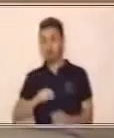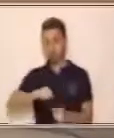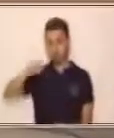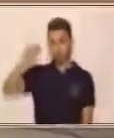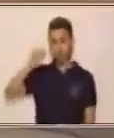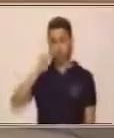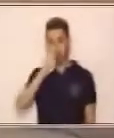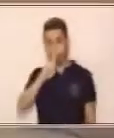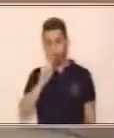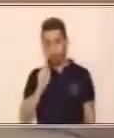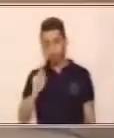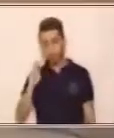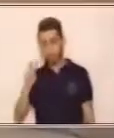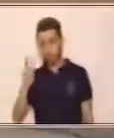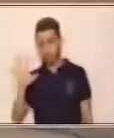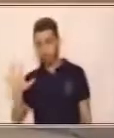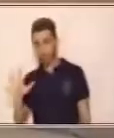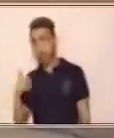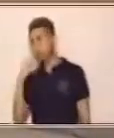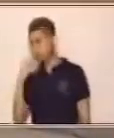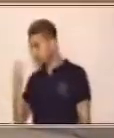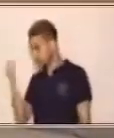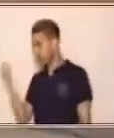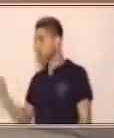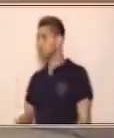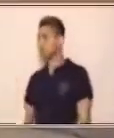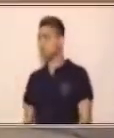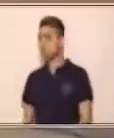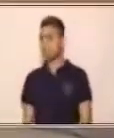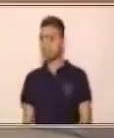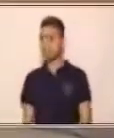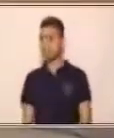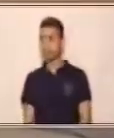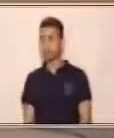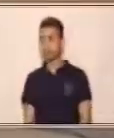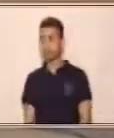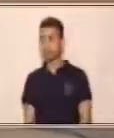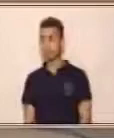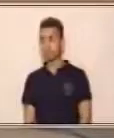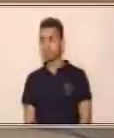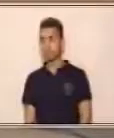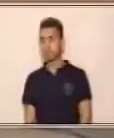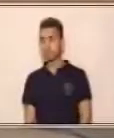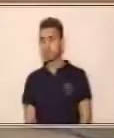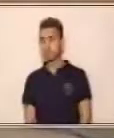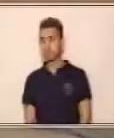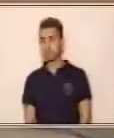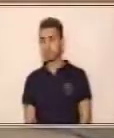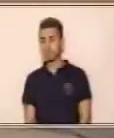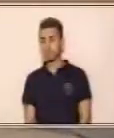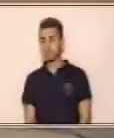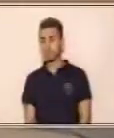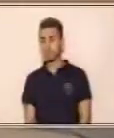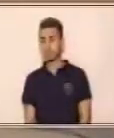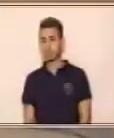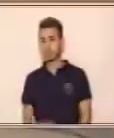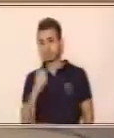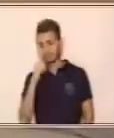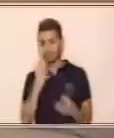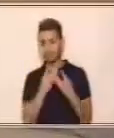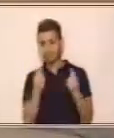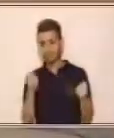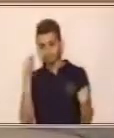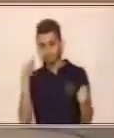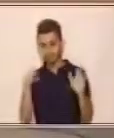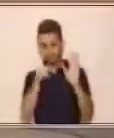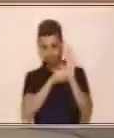1.25. Bueno, vamos a tratar de resolver entonces esta pequeña resta